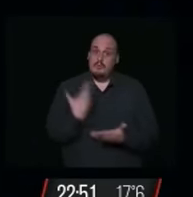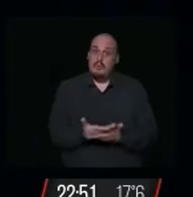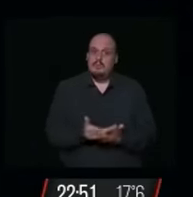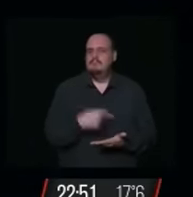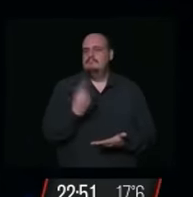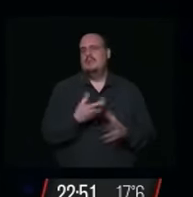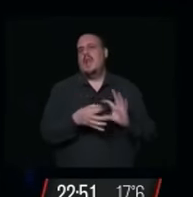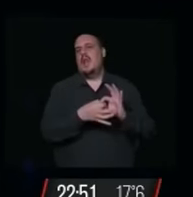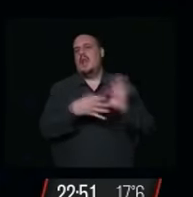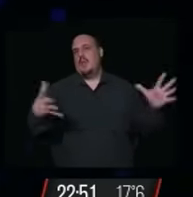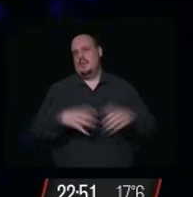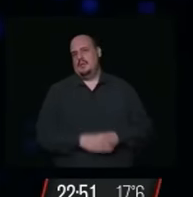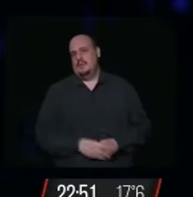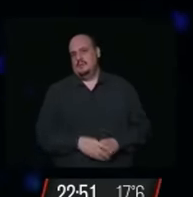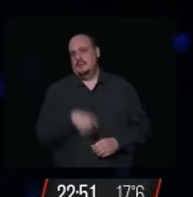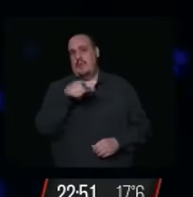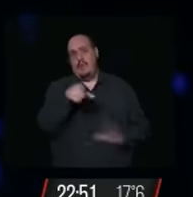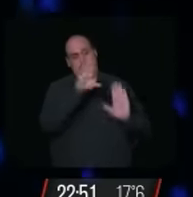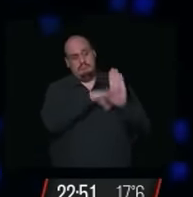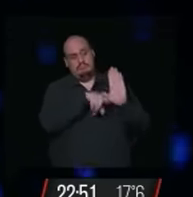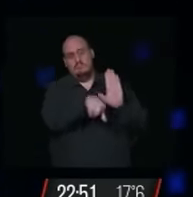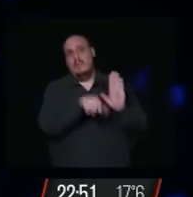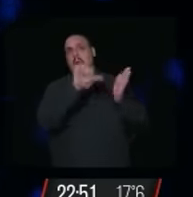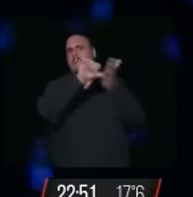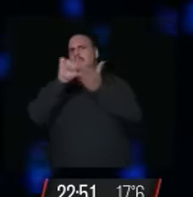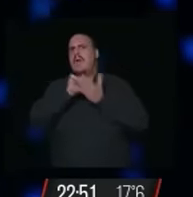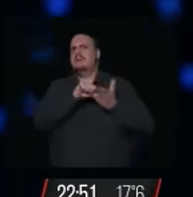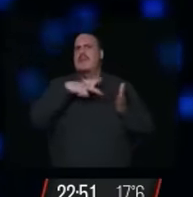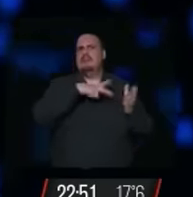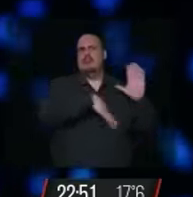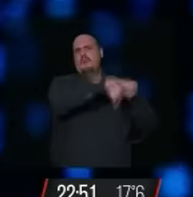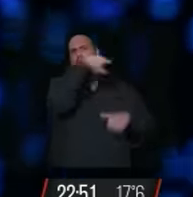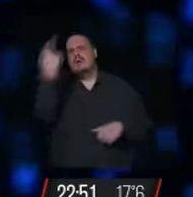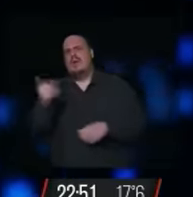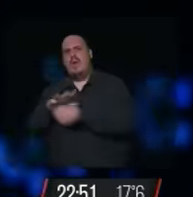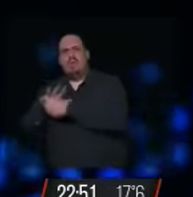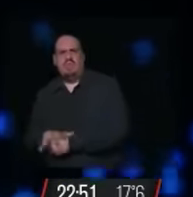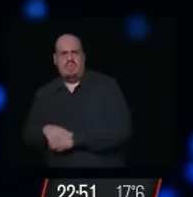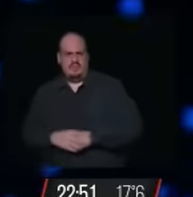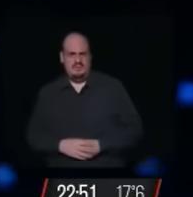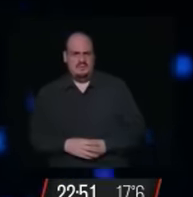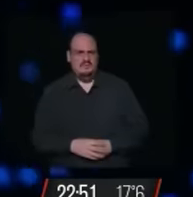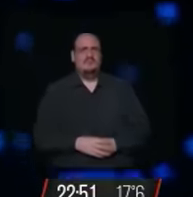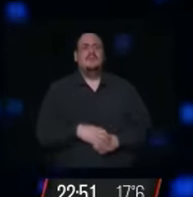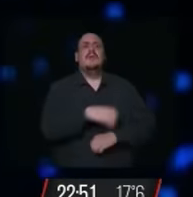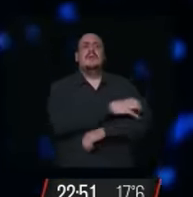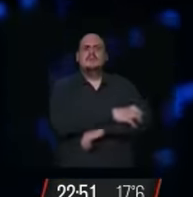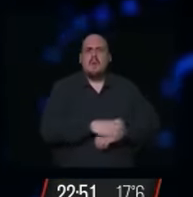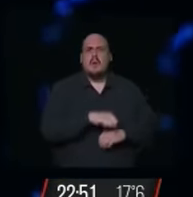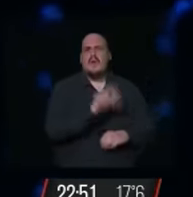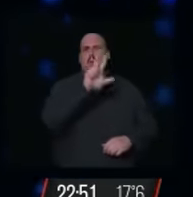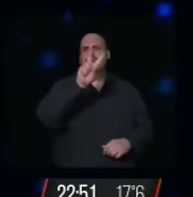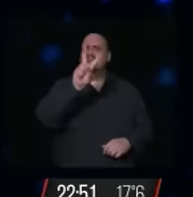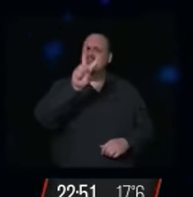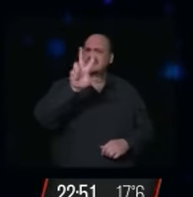libertad, un modelo que donde se aplica, los países son 8 veces más ricos que los reprimidos, hay 25 veces menos de pobre estándar, 50